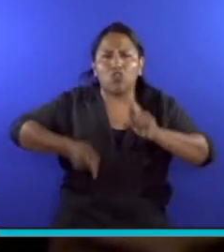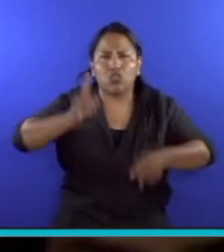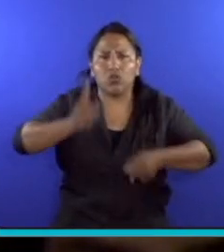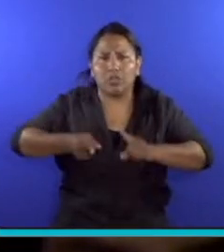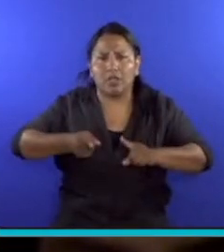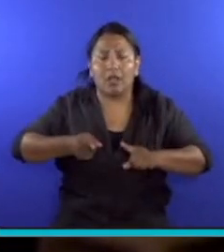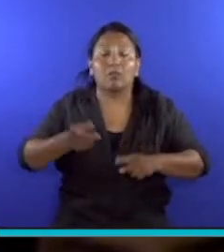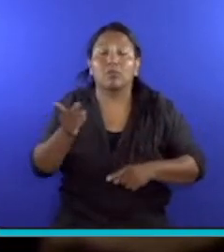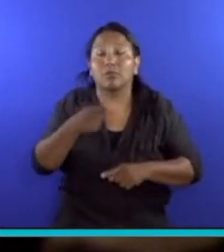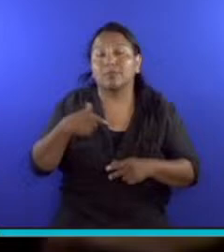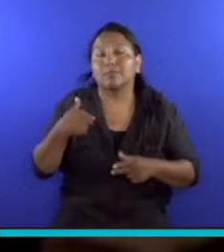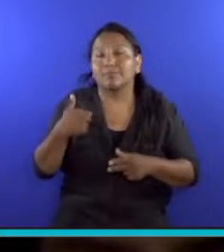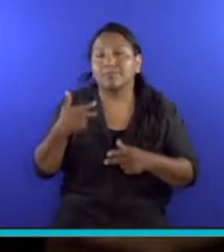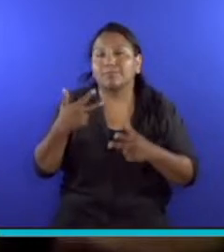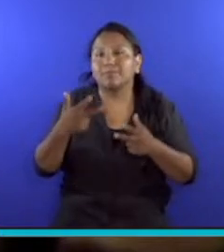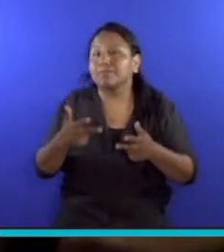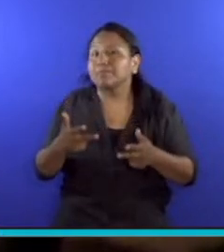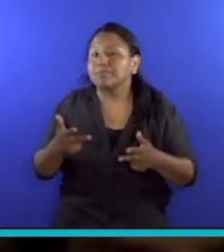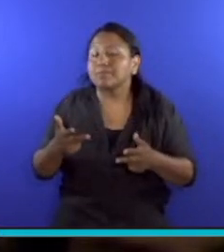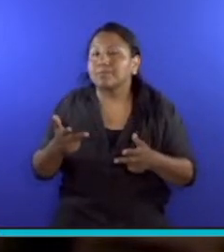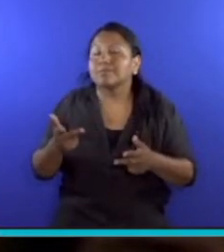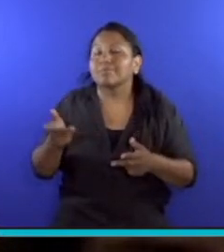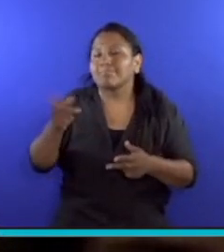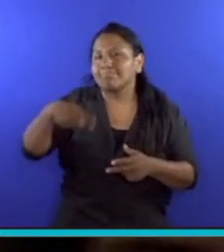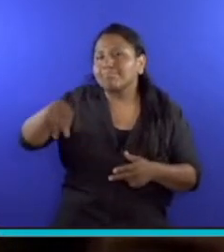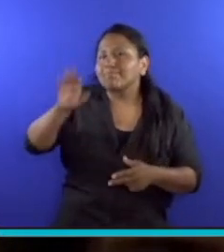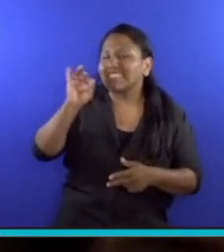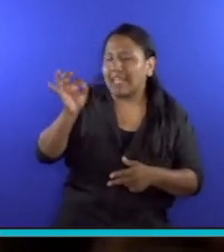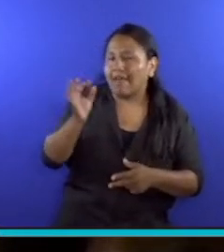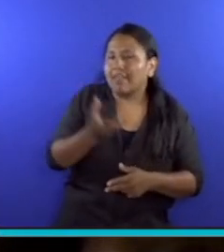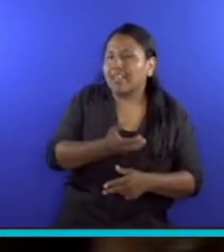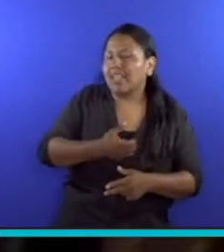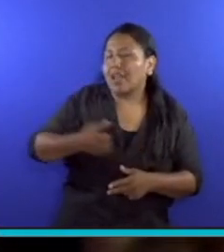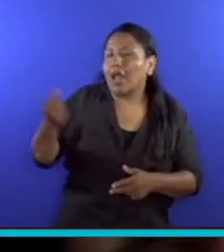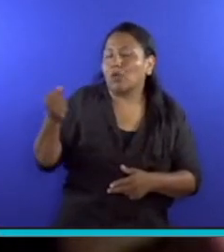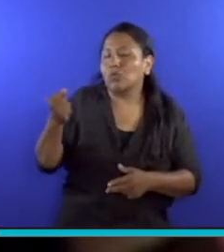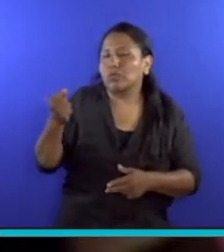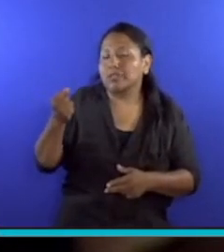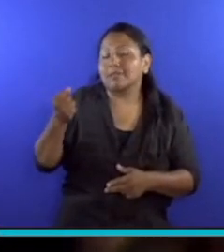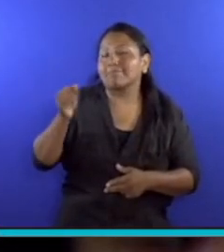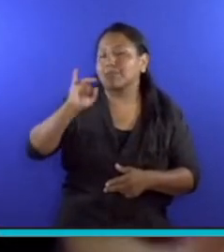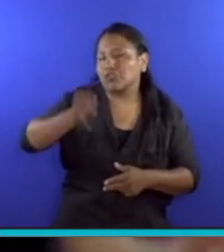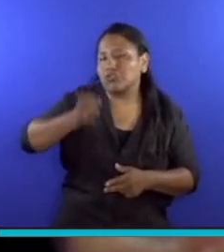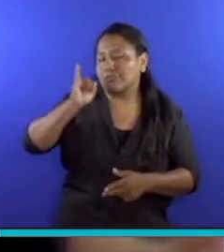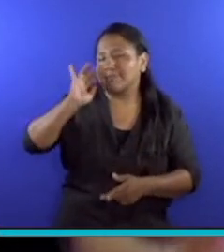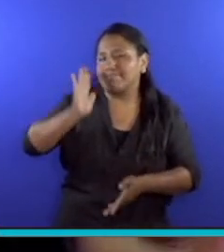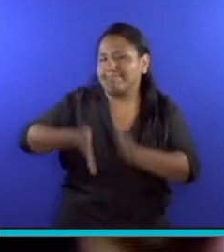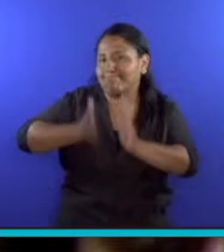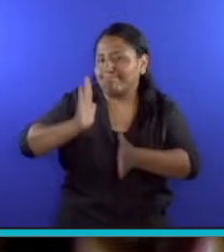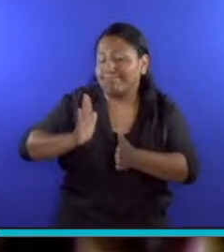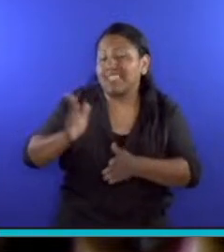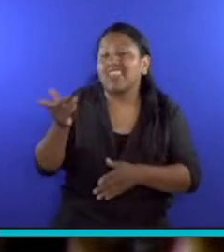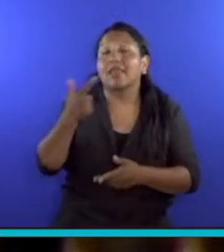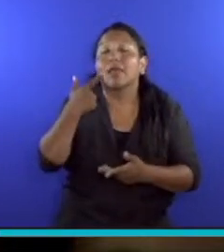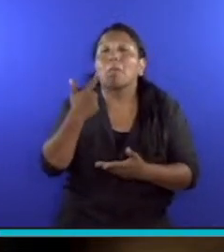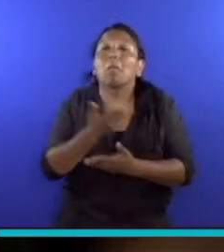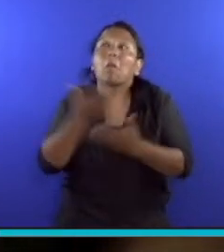decíamos, saben que el ajuste no pasa sin represión. Y necesitan mostrarle al